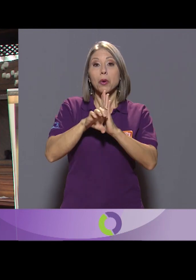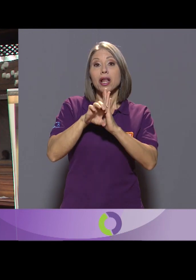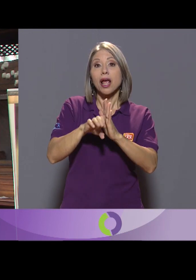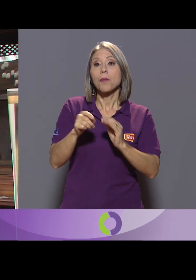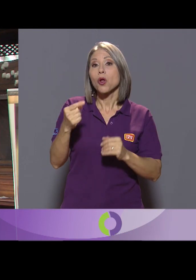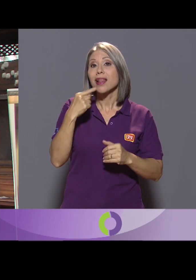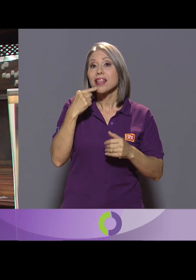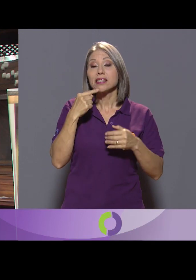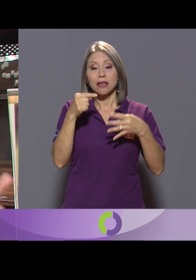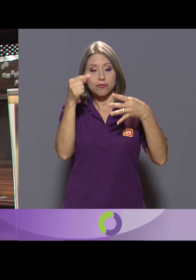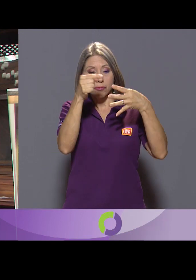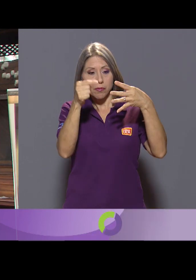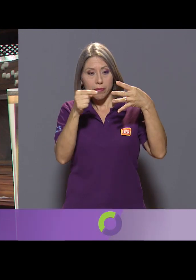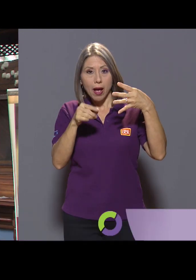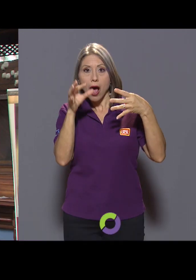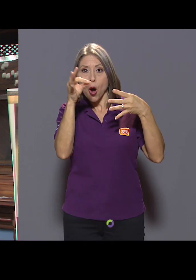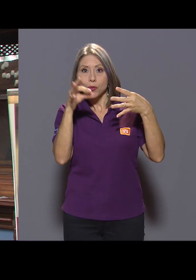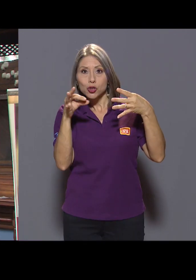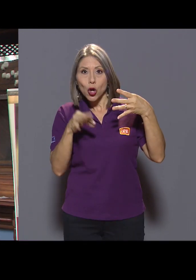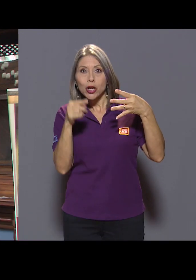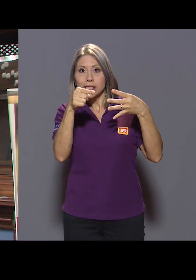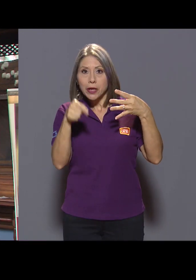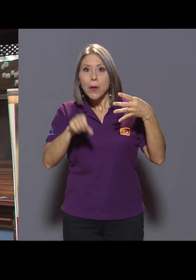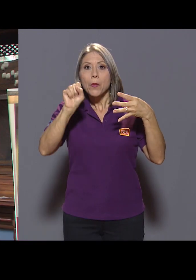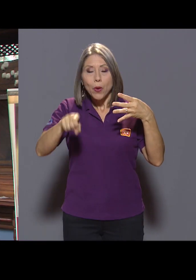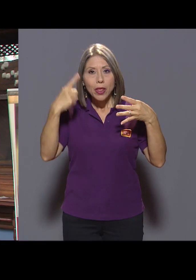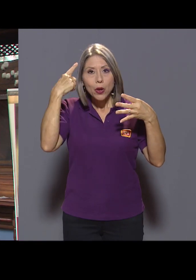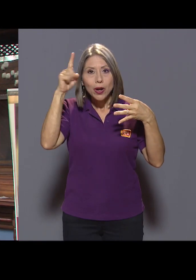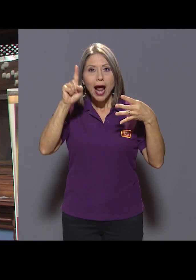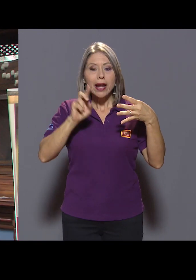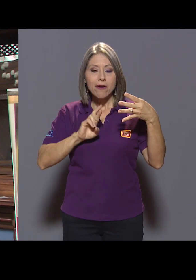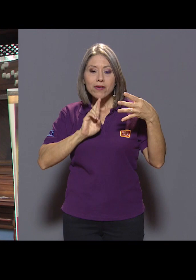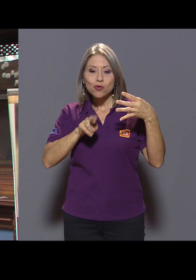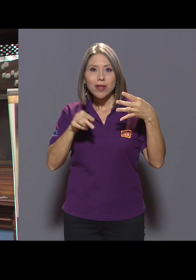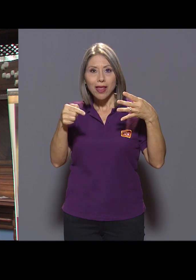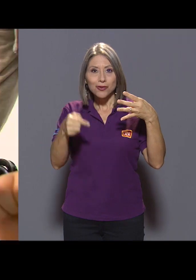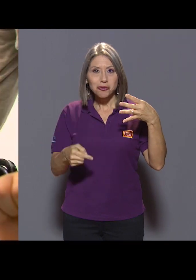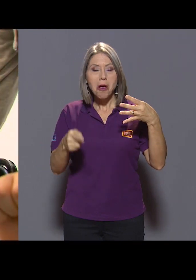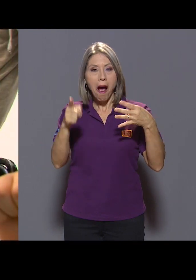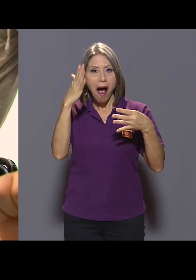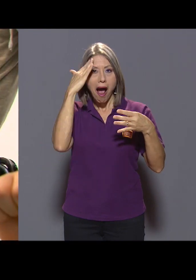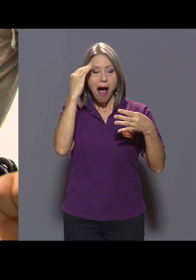dicen utilizando estas opciones van a poder lograr obtener estos resultados.